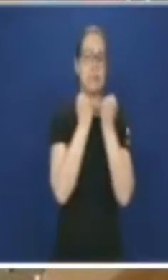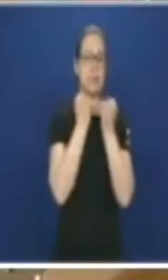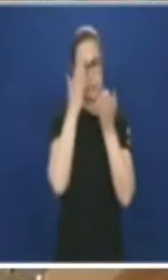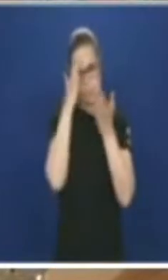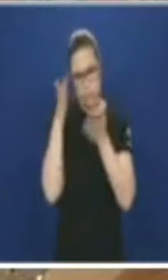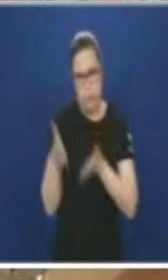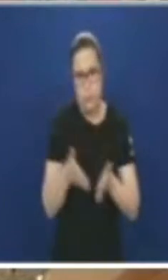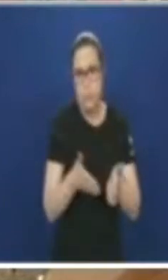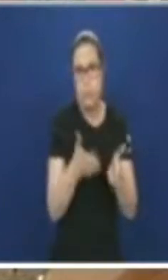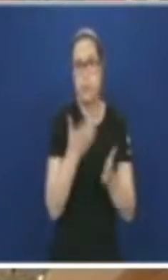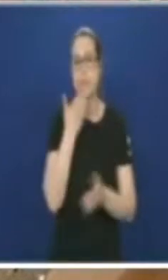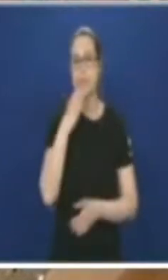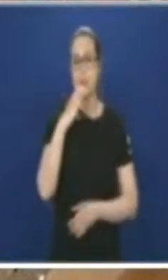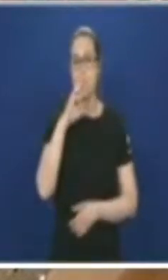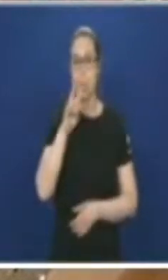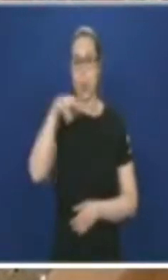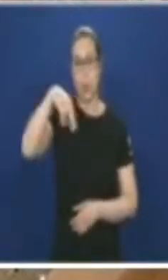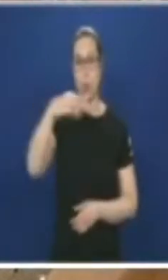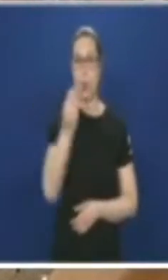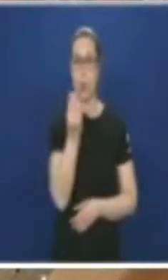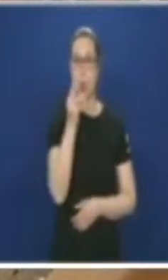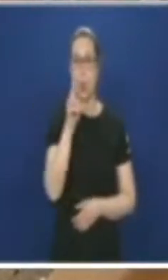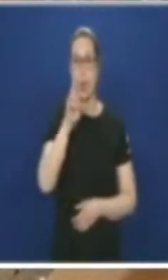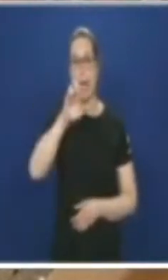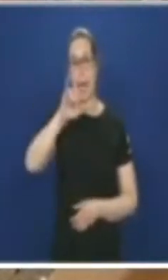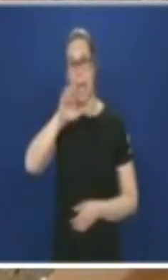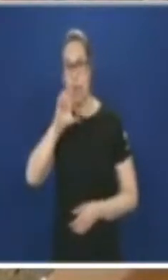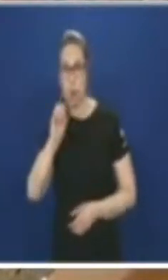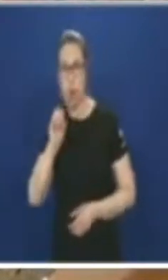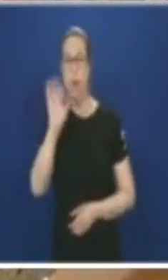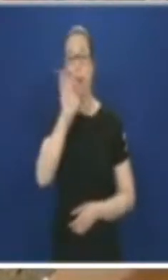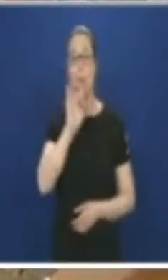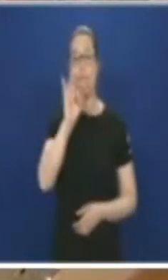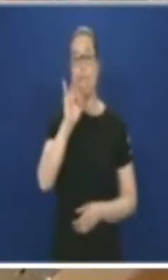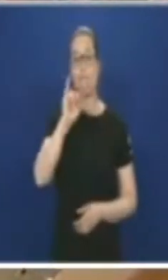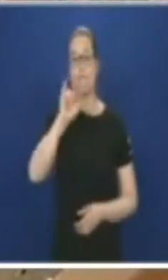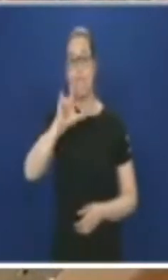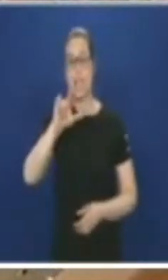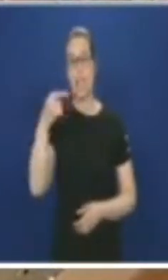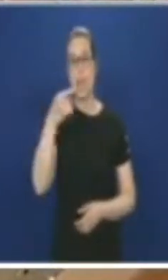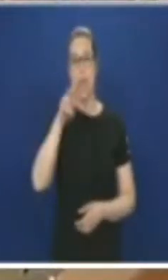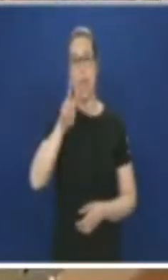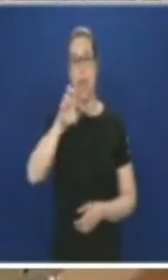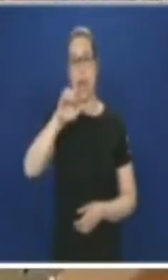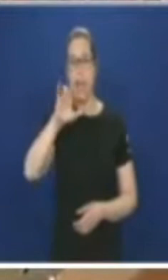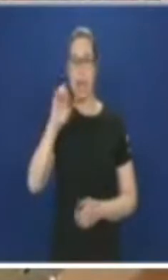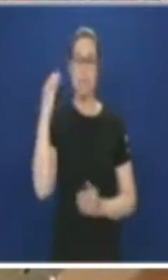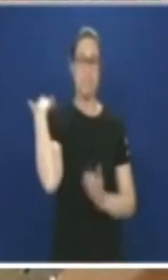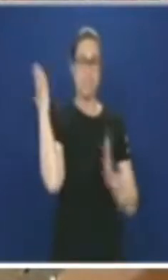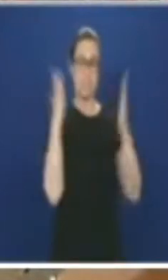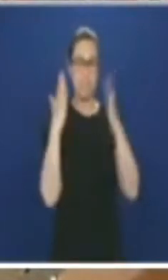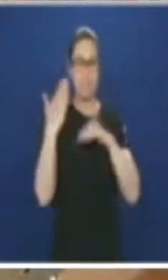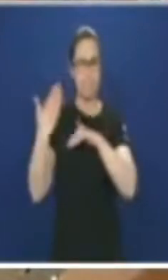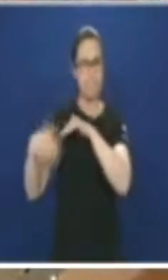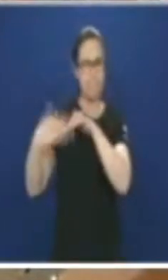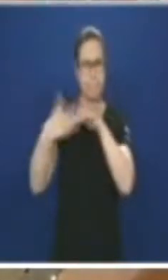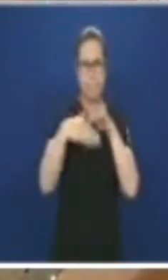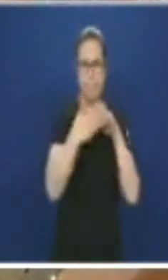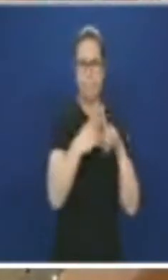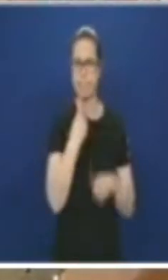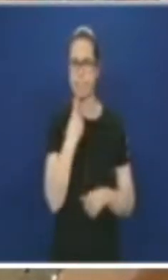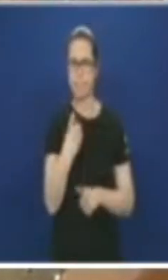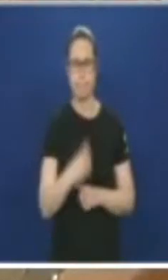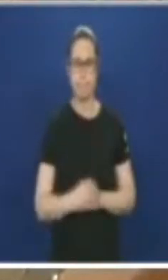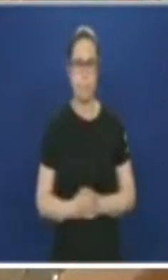como Cunqueiro ou Filgueira, coas limitacións propias daquel tempo oscuro. Fose